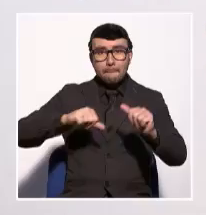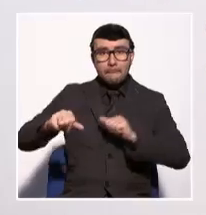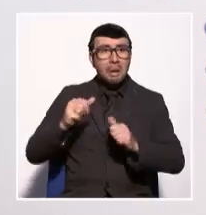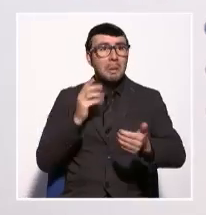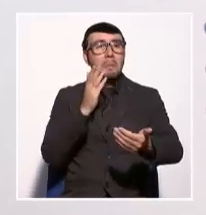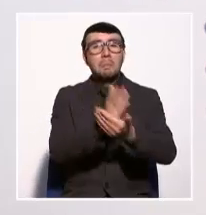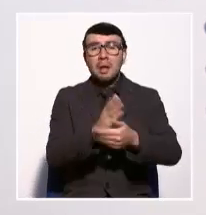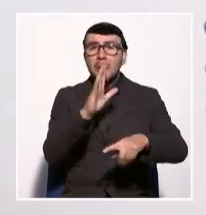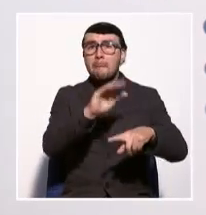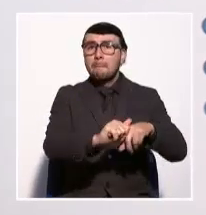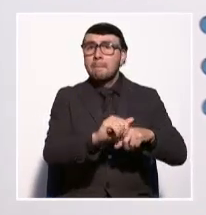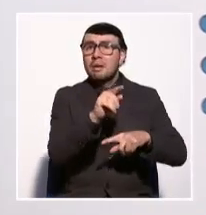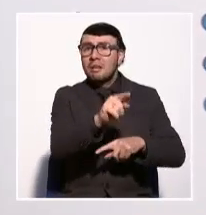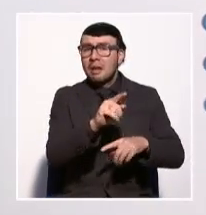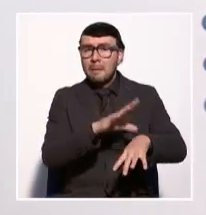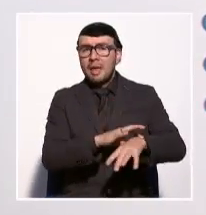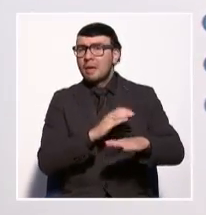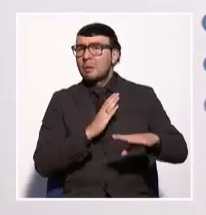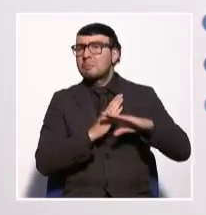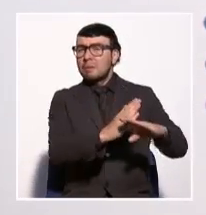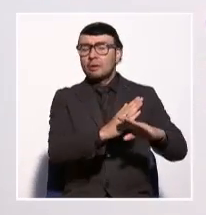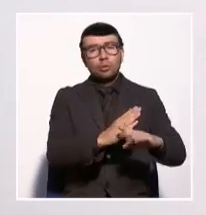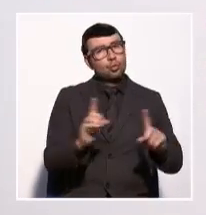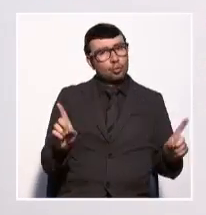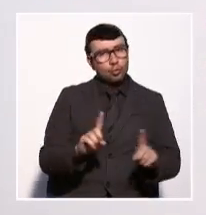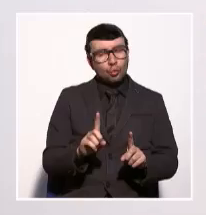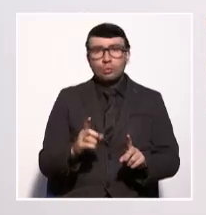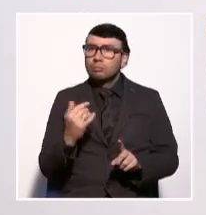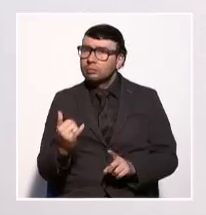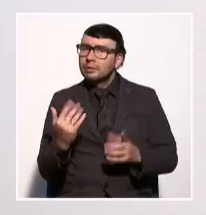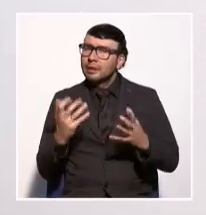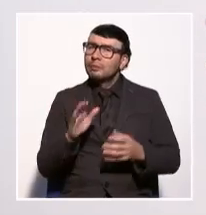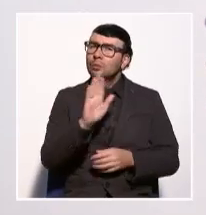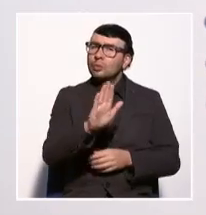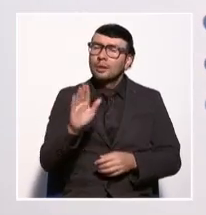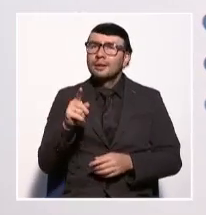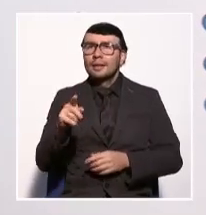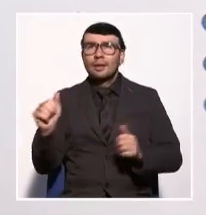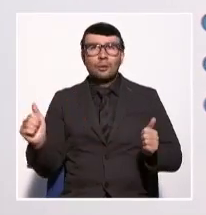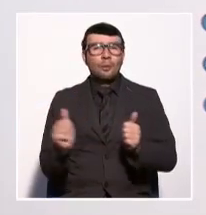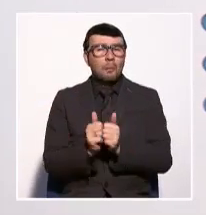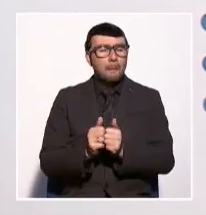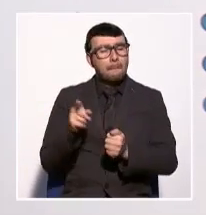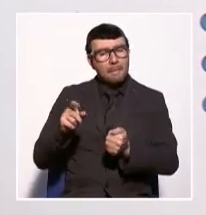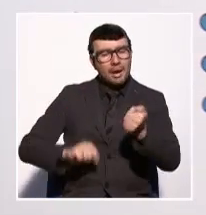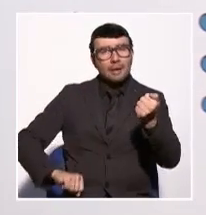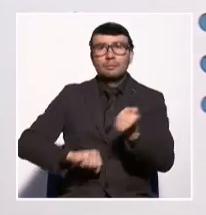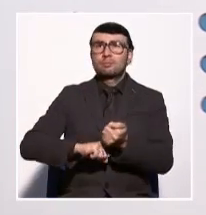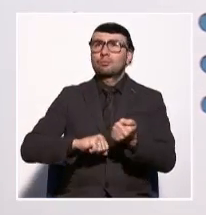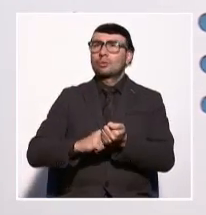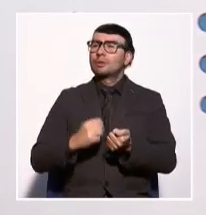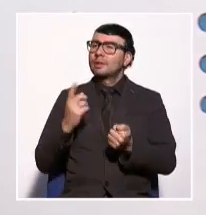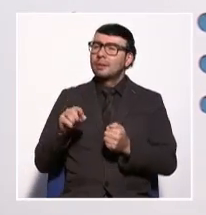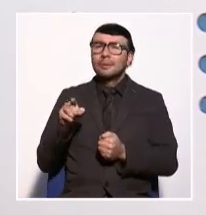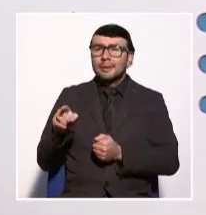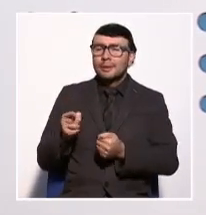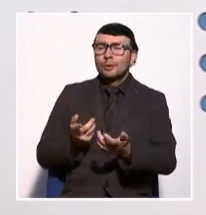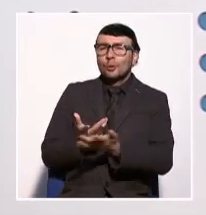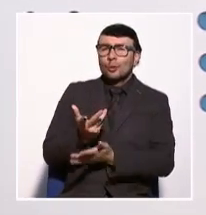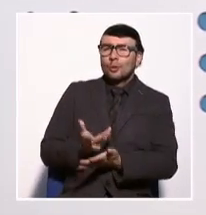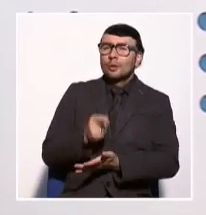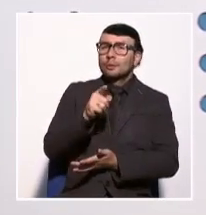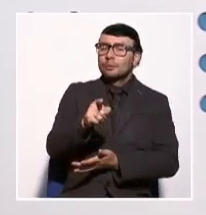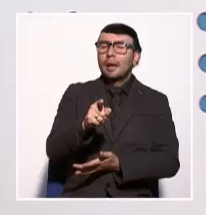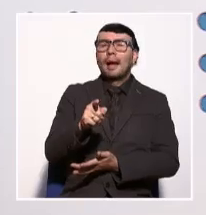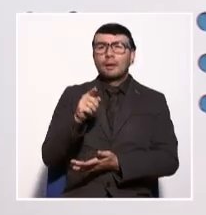queremos es que todos ustedes se encuentren como ese acompañamiento y ese apoyo y esos consejos hacia la